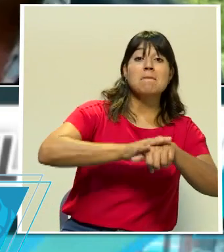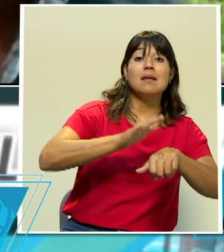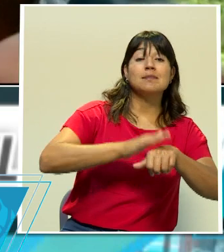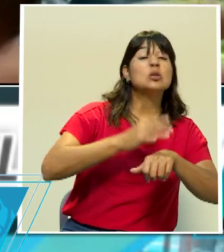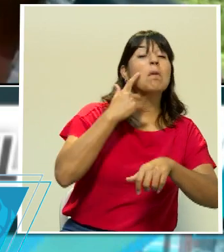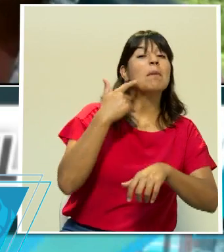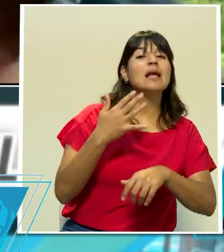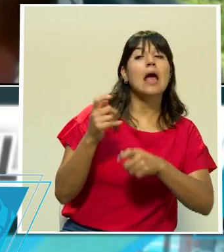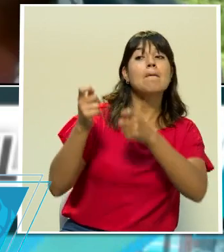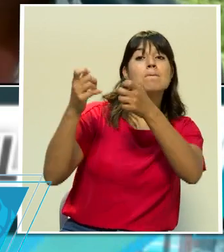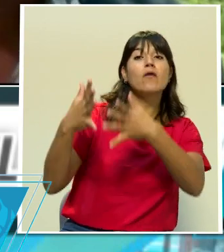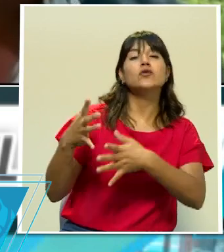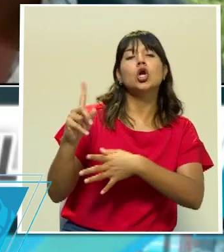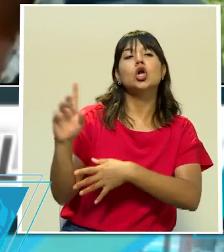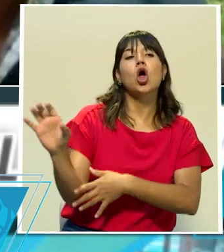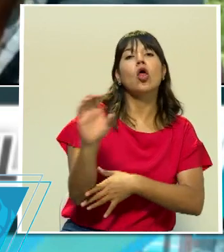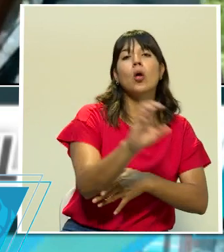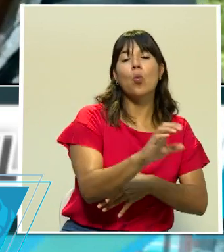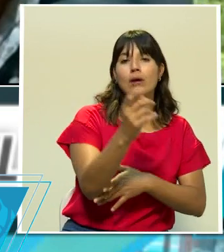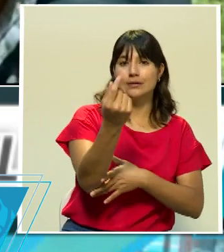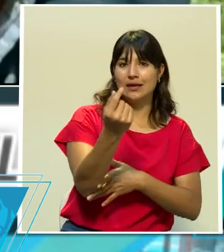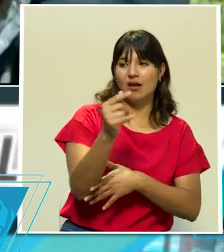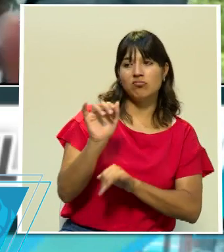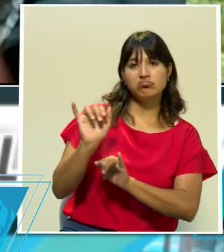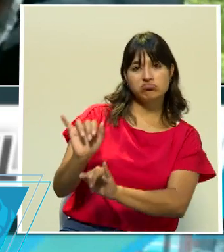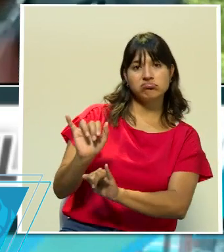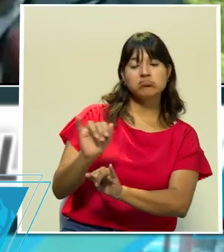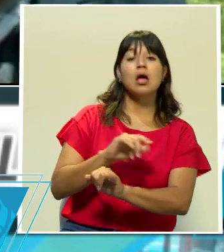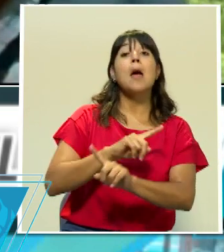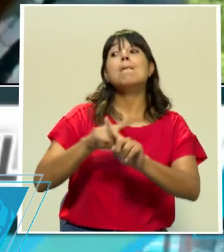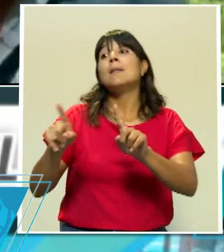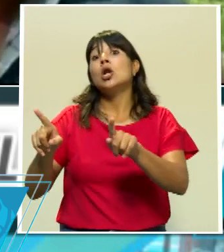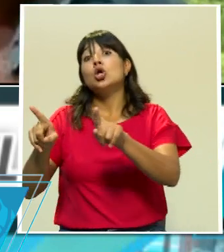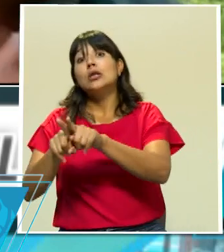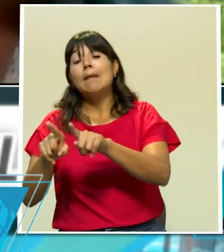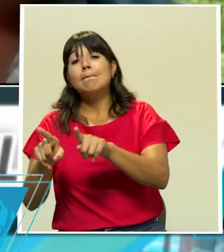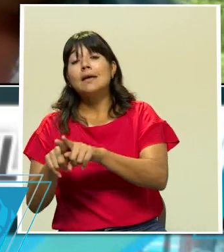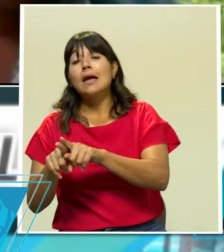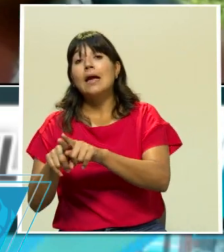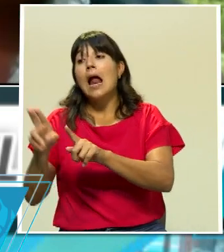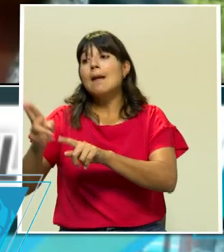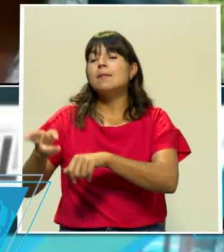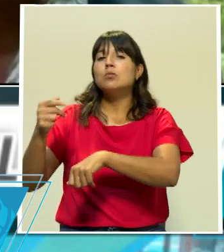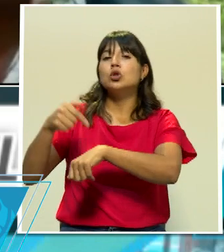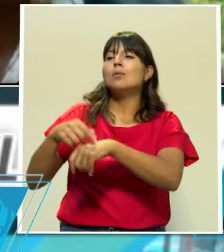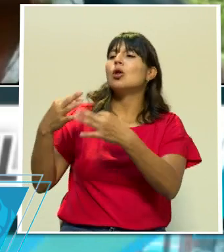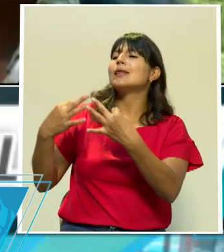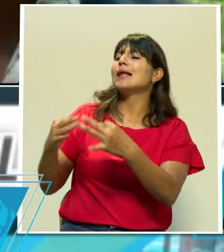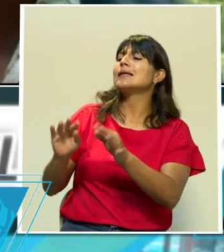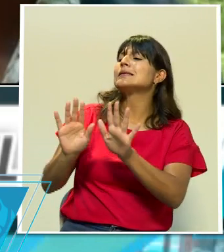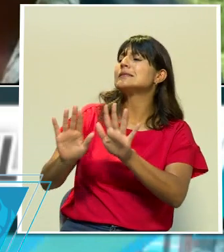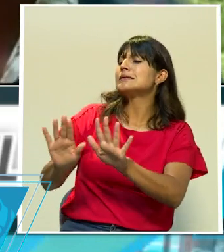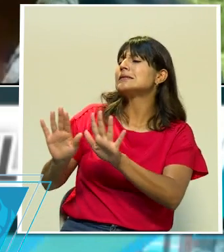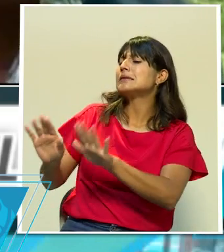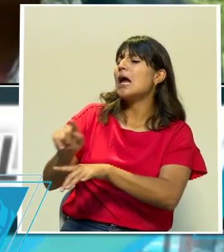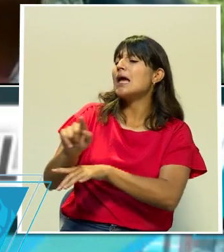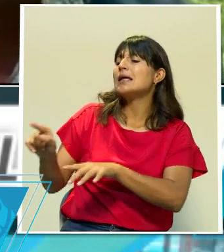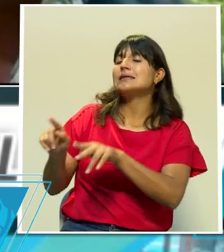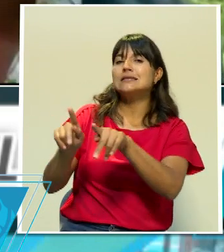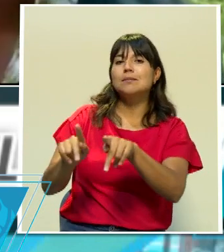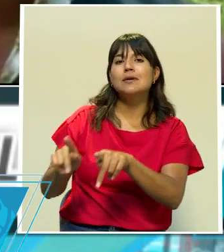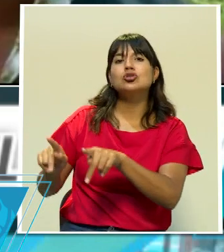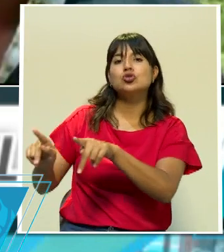más a un grupo de docentes, y por otro lado, tratamos de calmar a los que apoyan los movimientos con